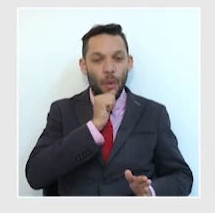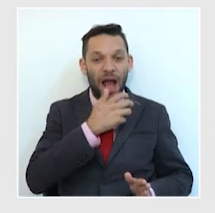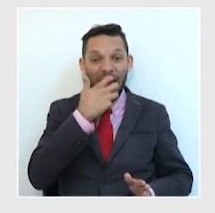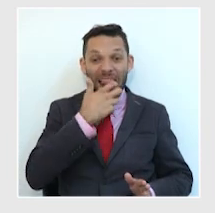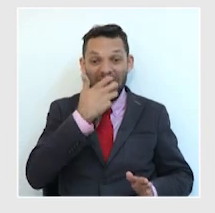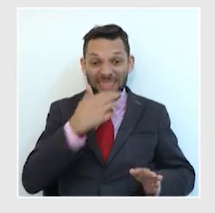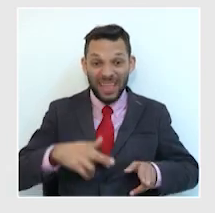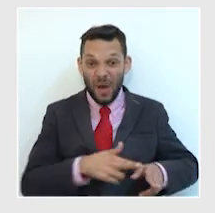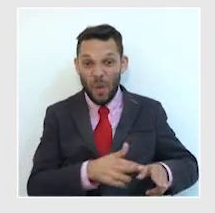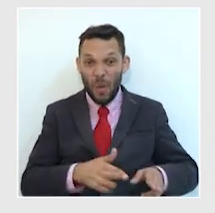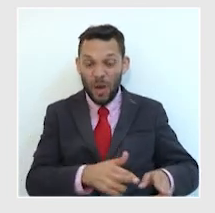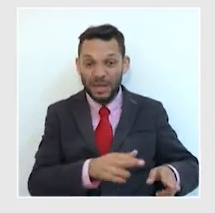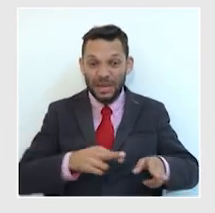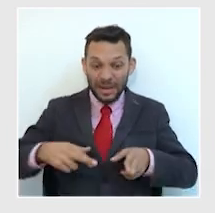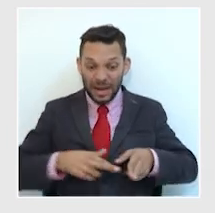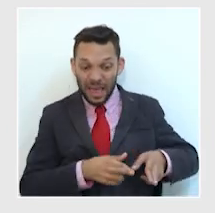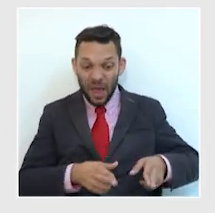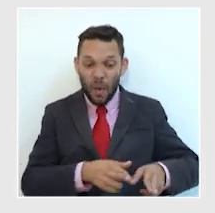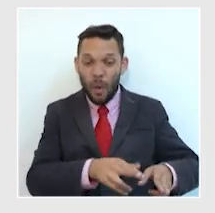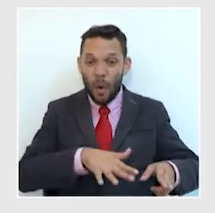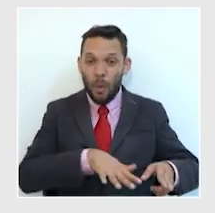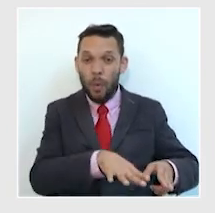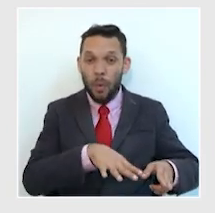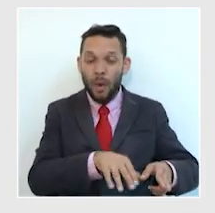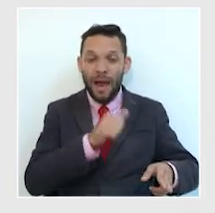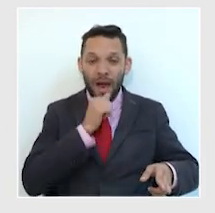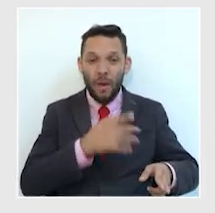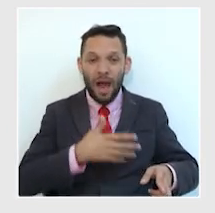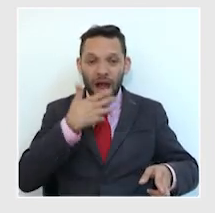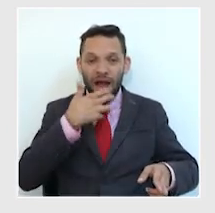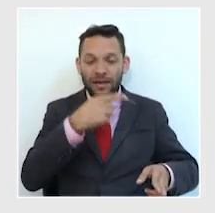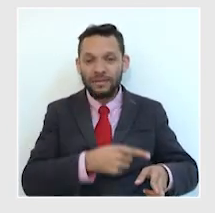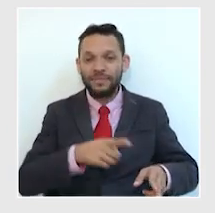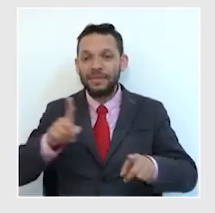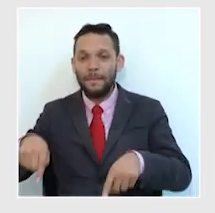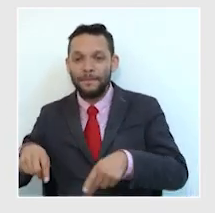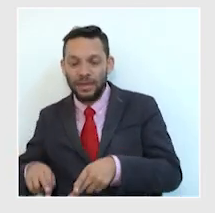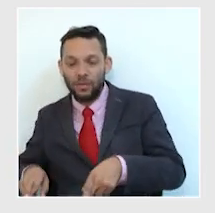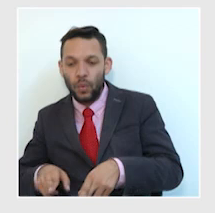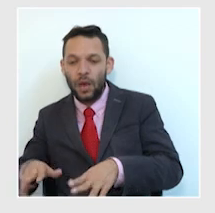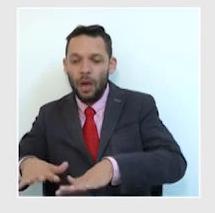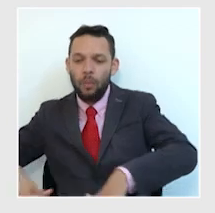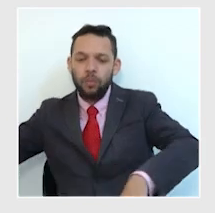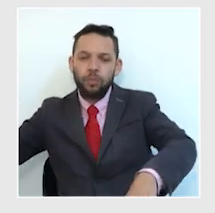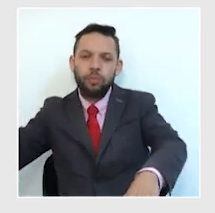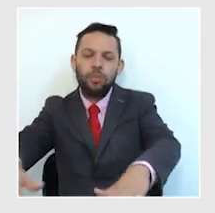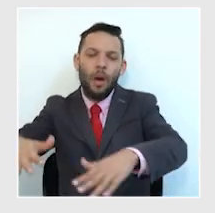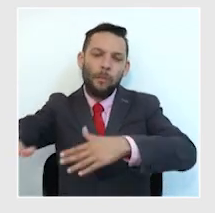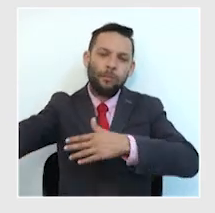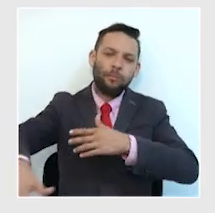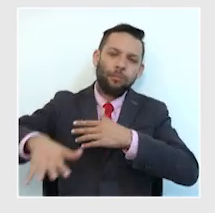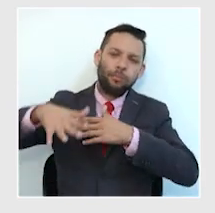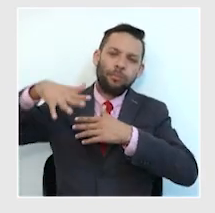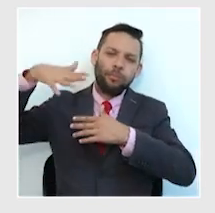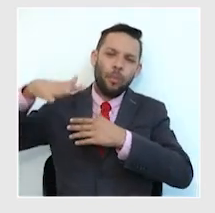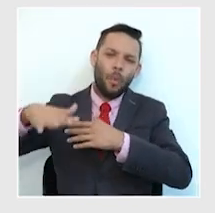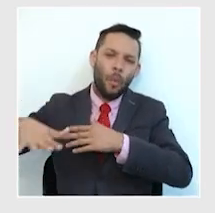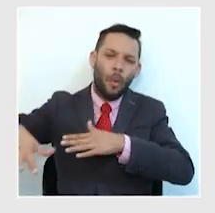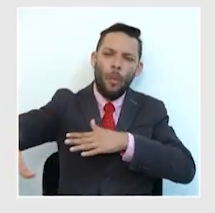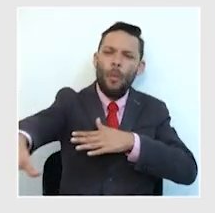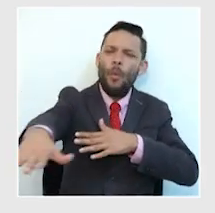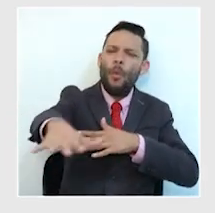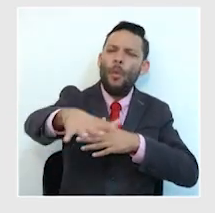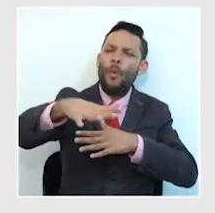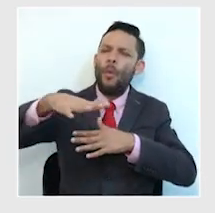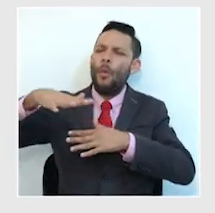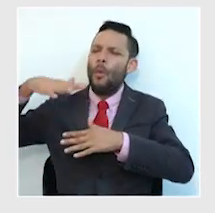de las aguas mineromedicinales aunque también podría ser a partir del agua de mar que ya hemos indicado que son ricas en minerales y oligoelementos ambas